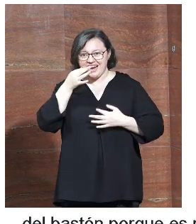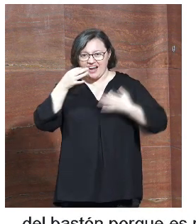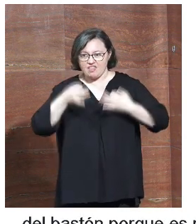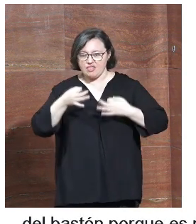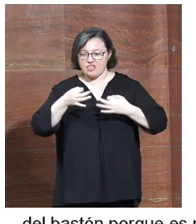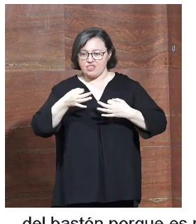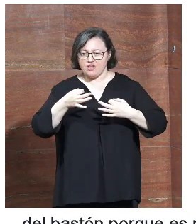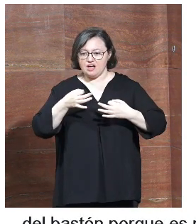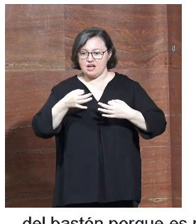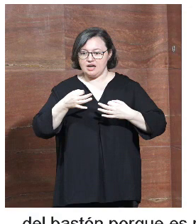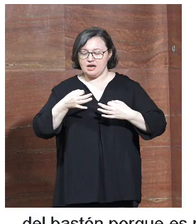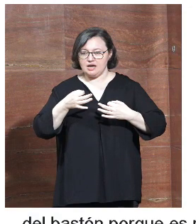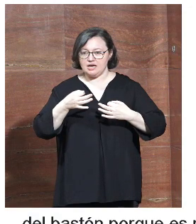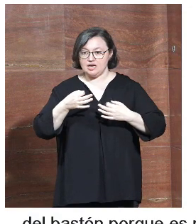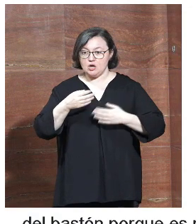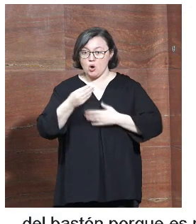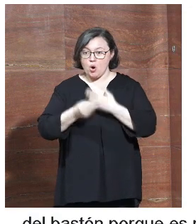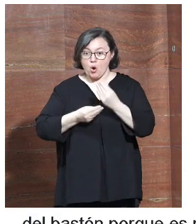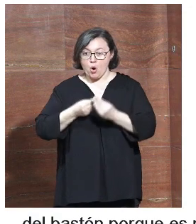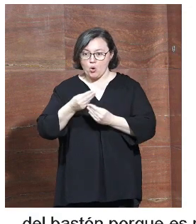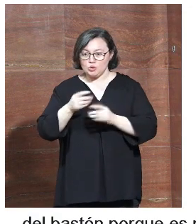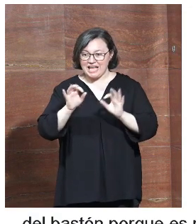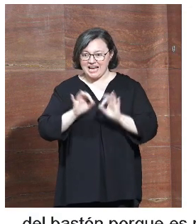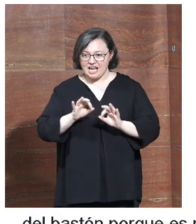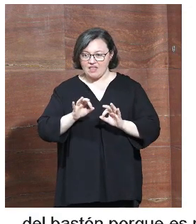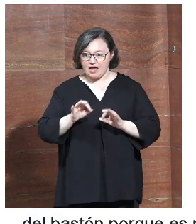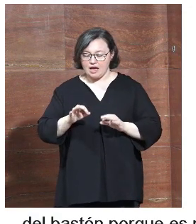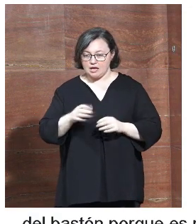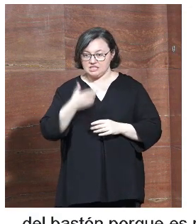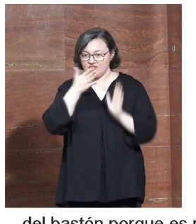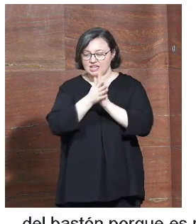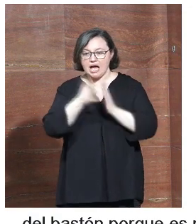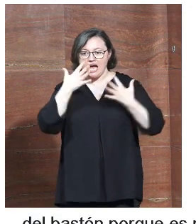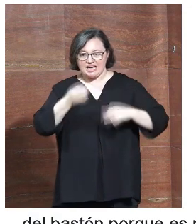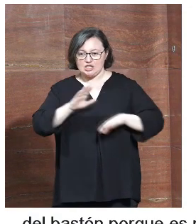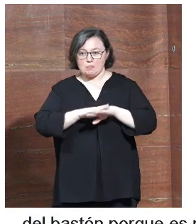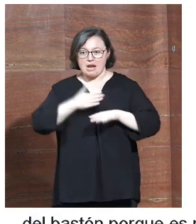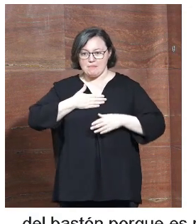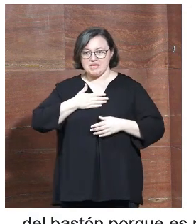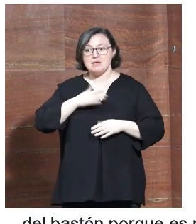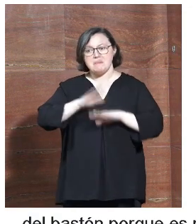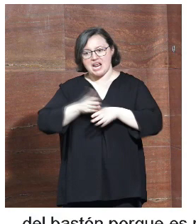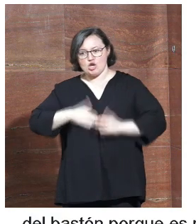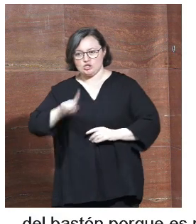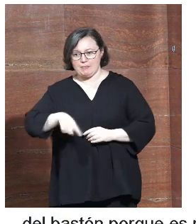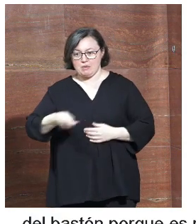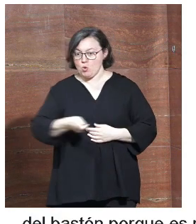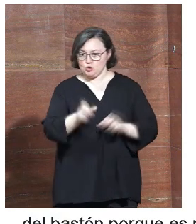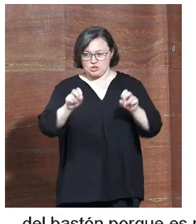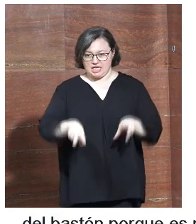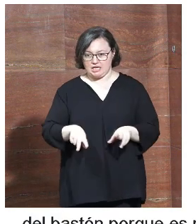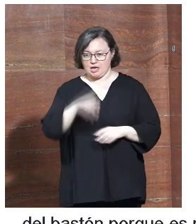realmente el no usarlo generaba un peligro tanto para mí como, por ejemplo, para mis hijos. Recuerdo